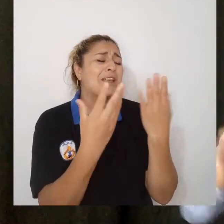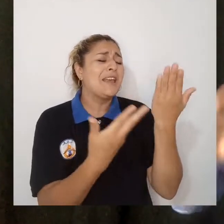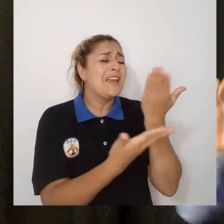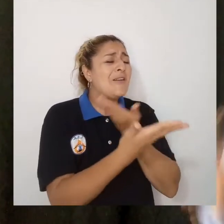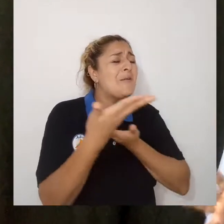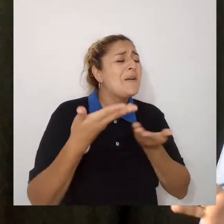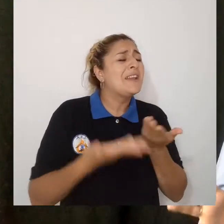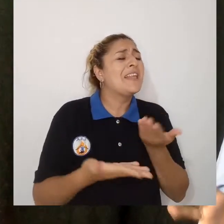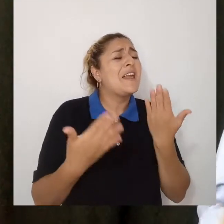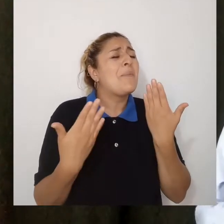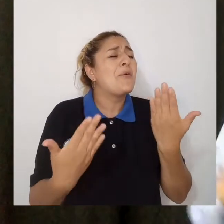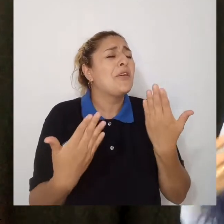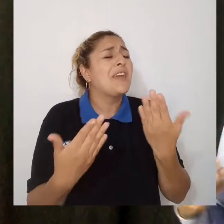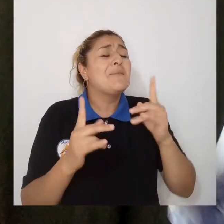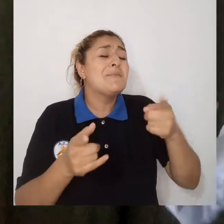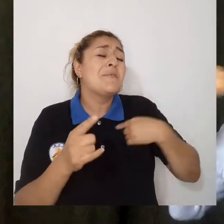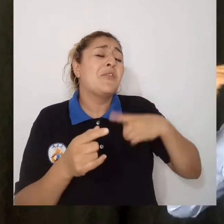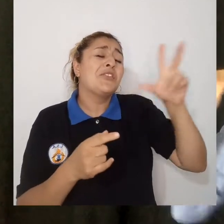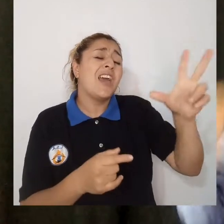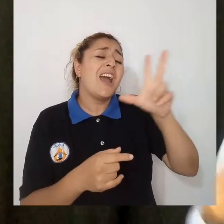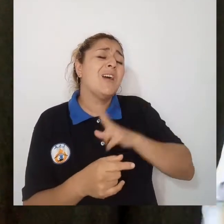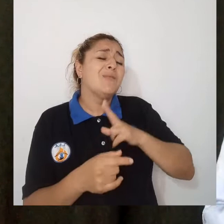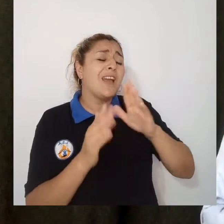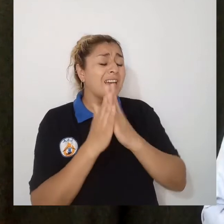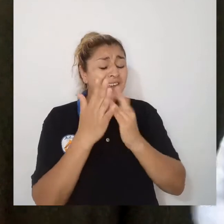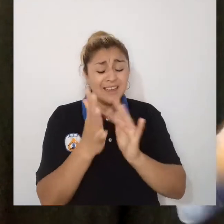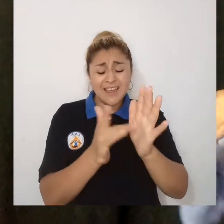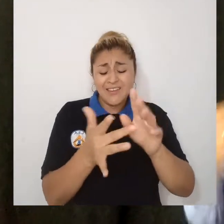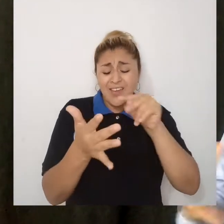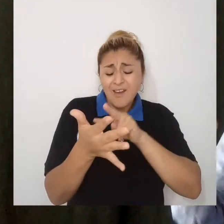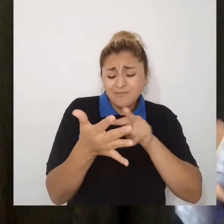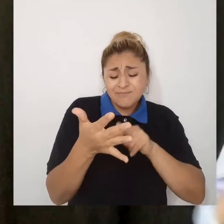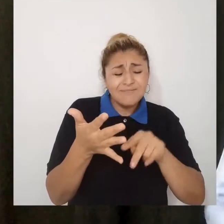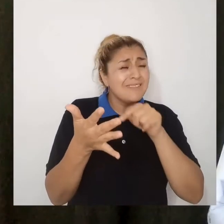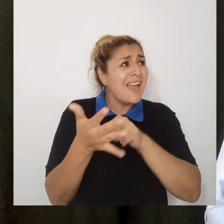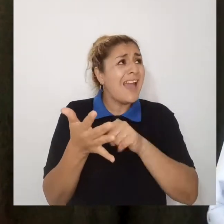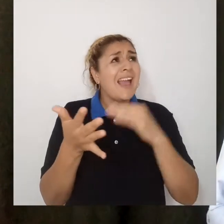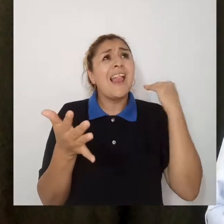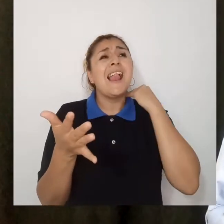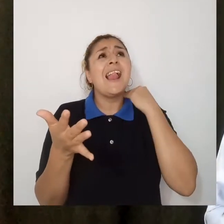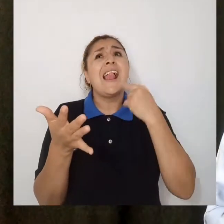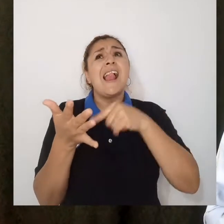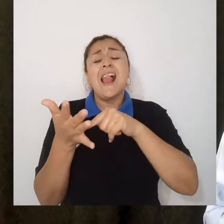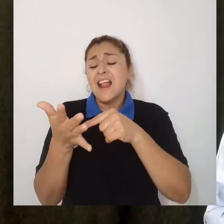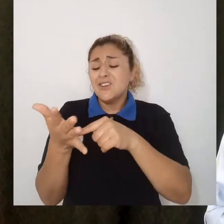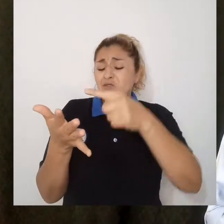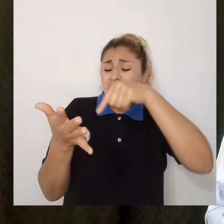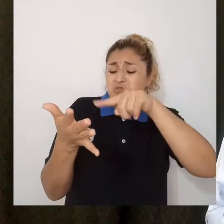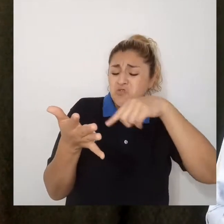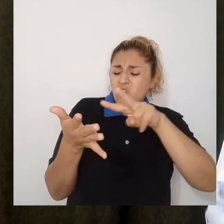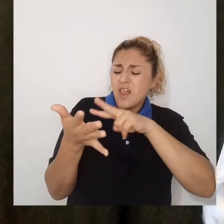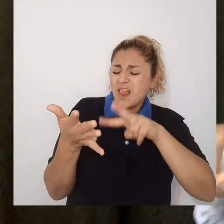palabra hoy abunda en nosotros para seguir aprendiendo y creciendo en ti